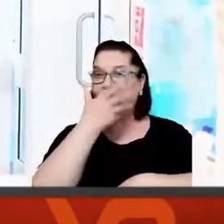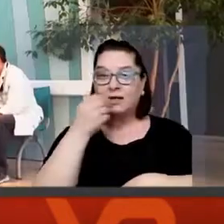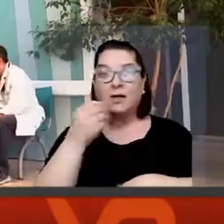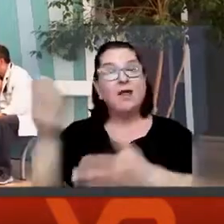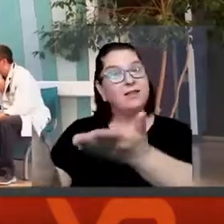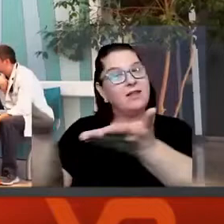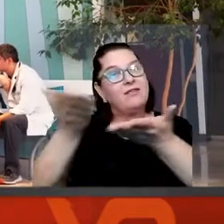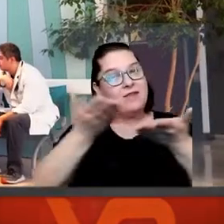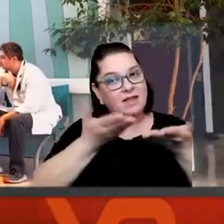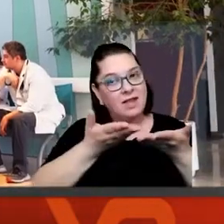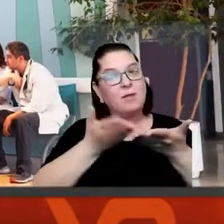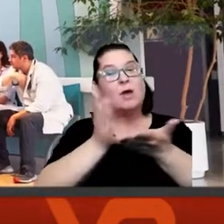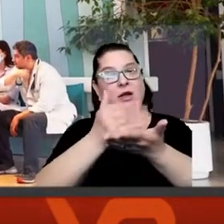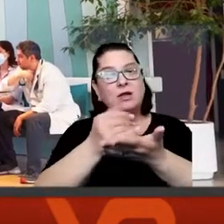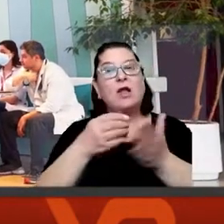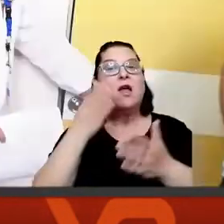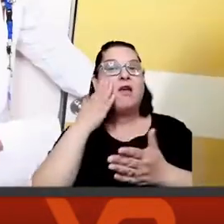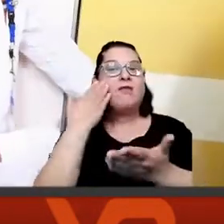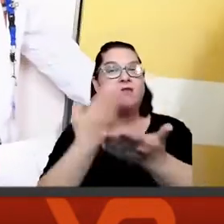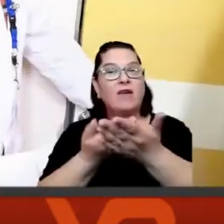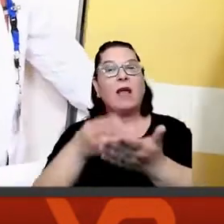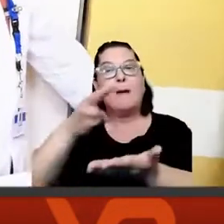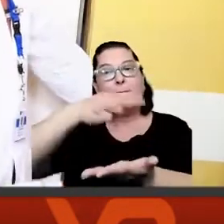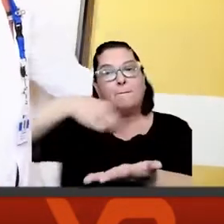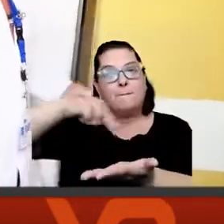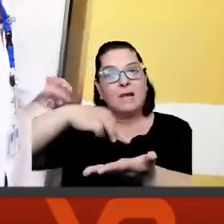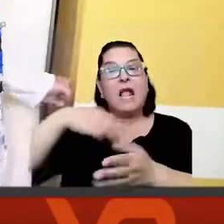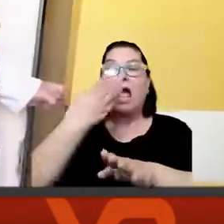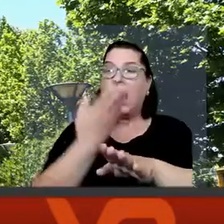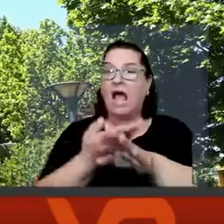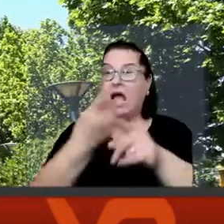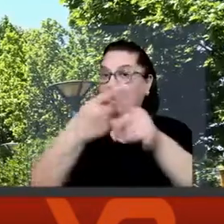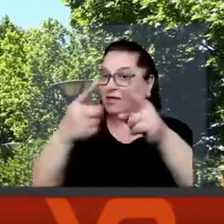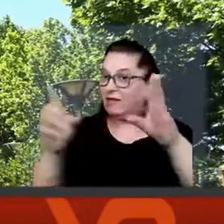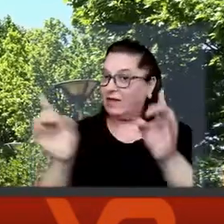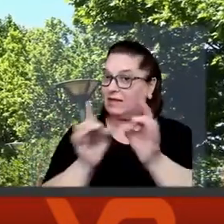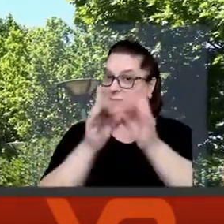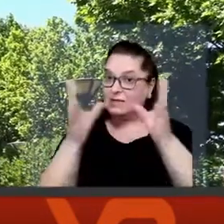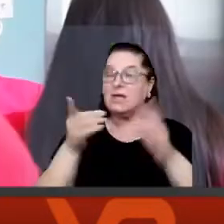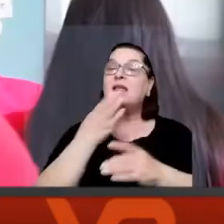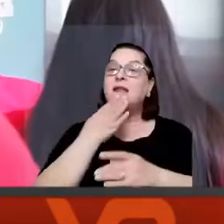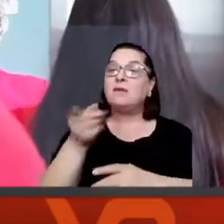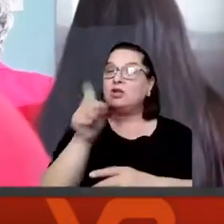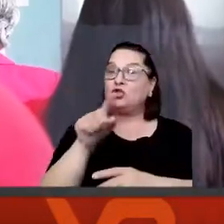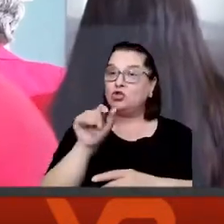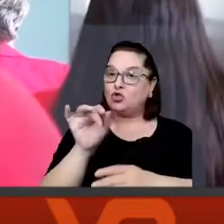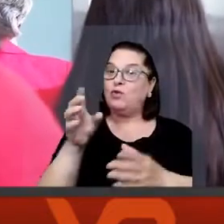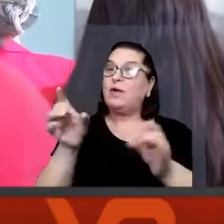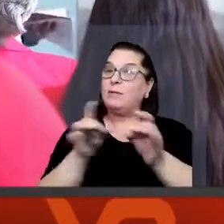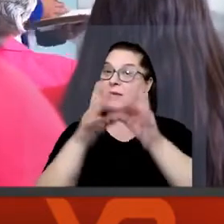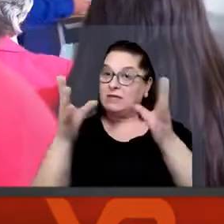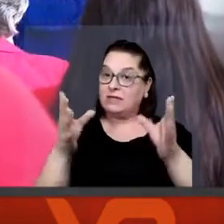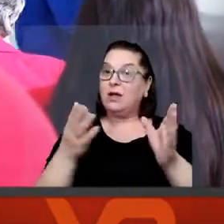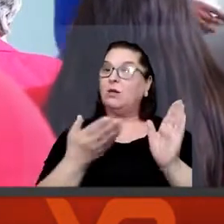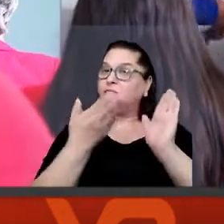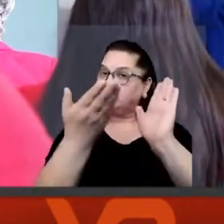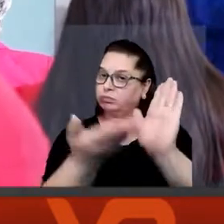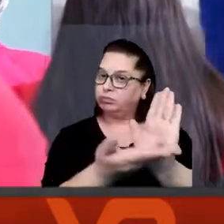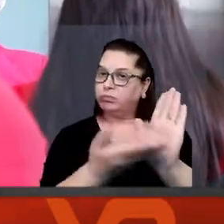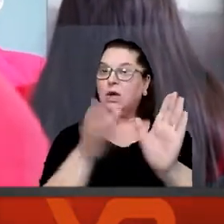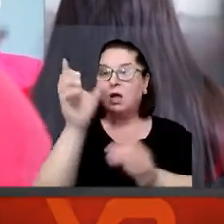financiado por el ministerio de salud y el gobierno regional en colaboración con la universidad católica del maule